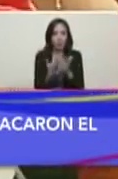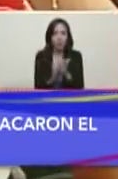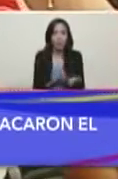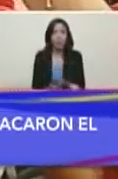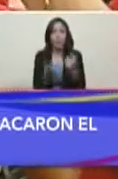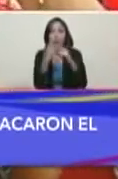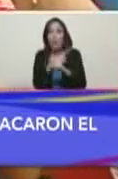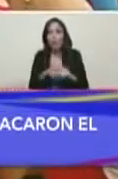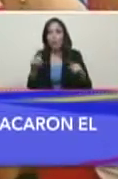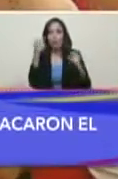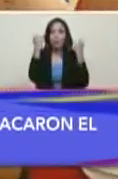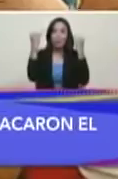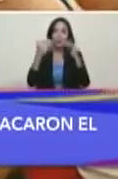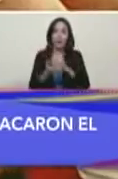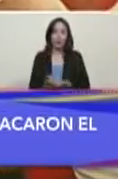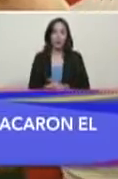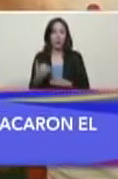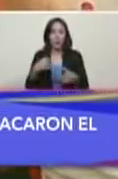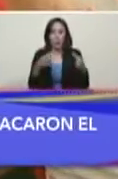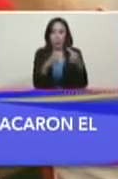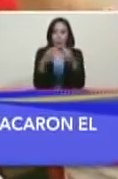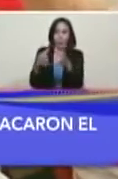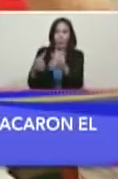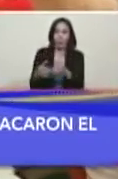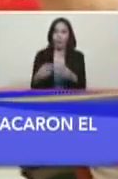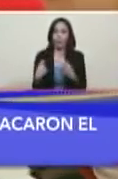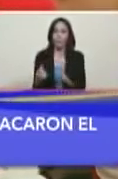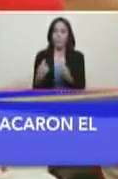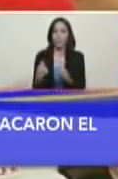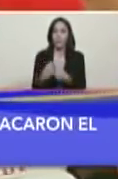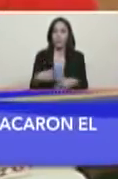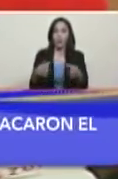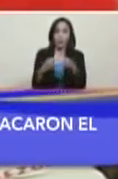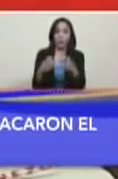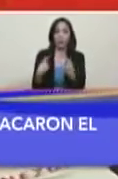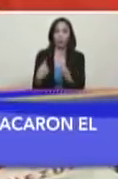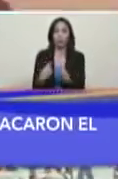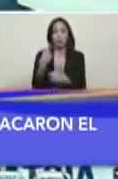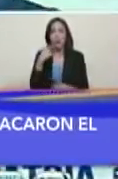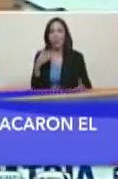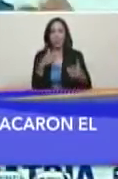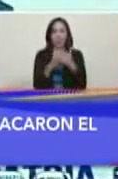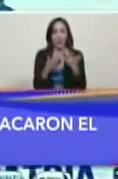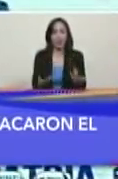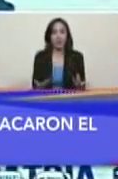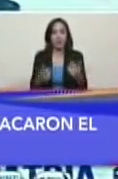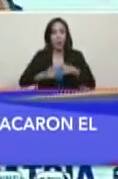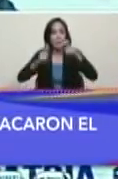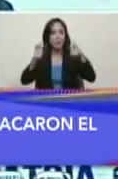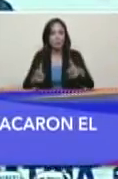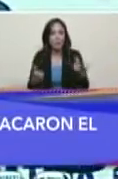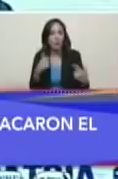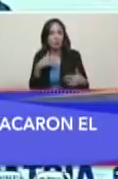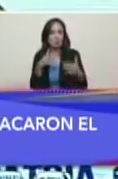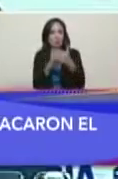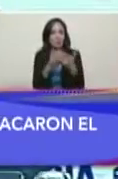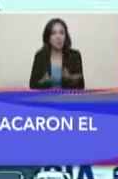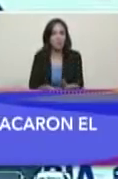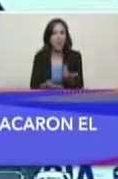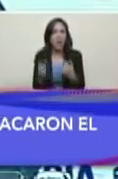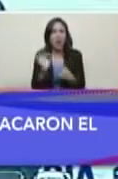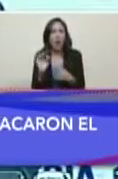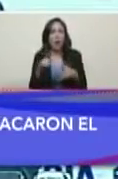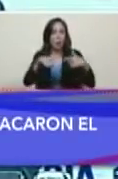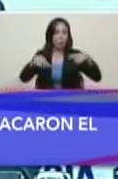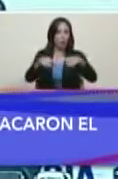es preparar grupos, financiar grupos violentos para atacar a ciudadanos, para atacar bienes